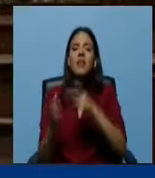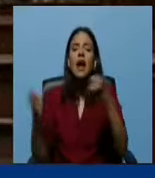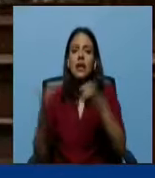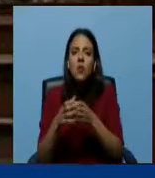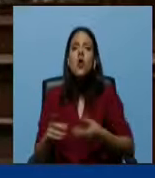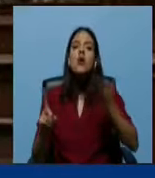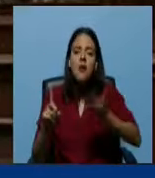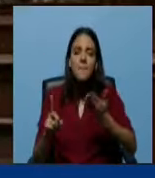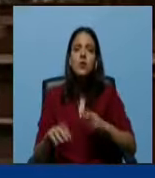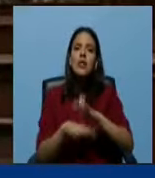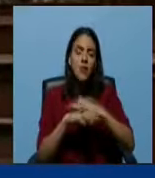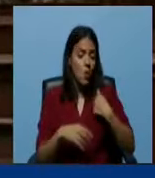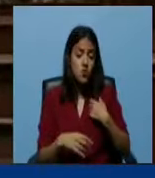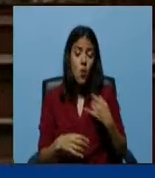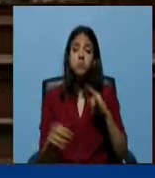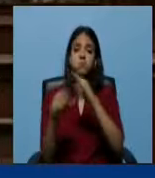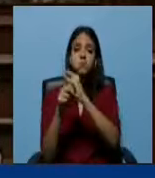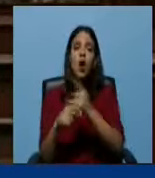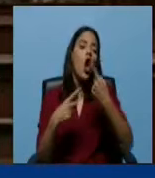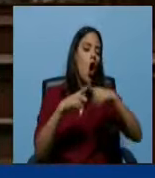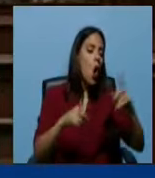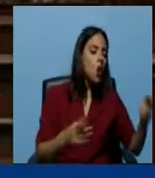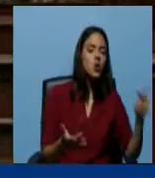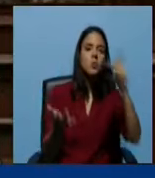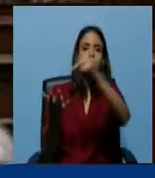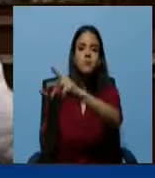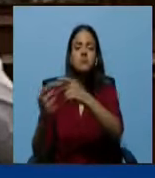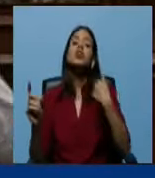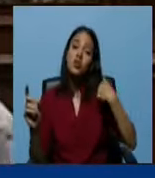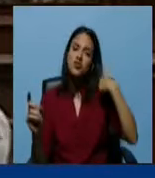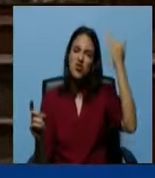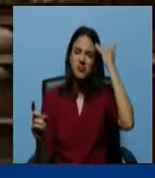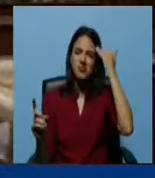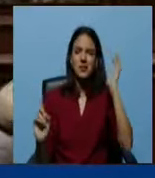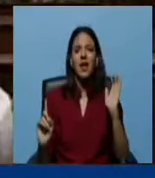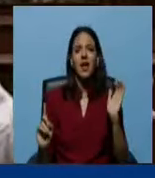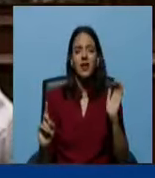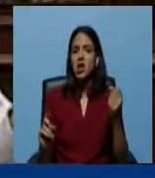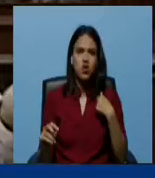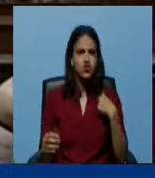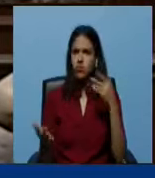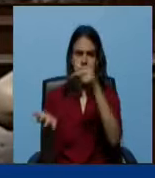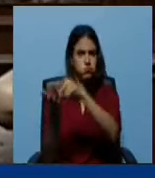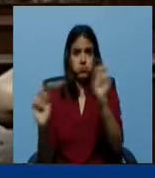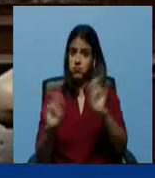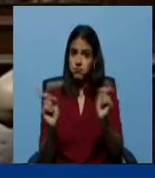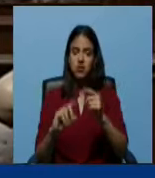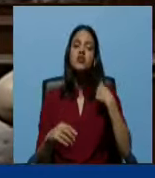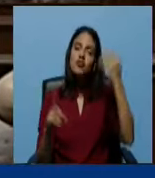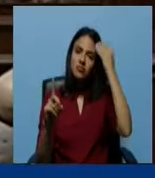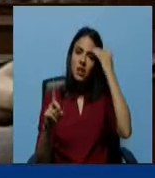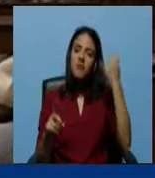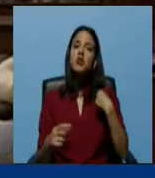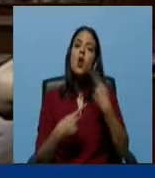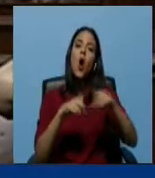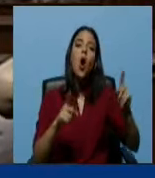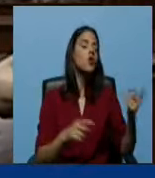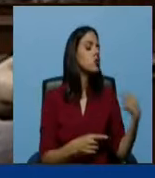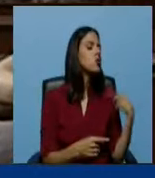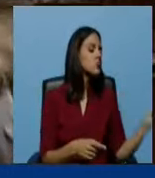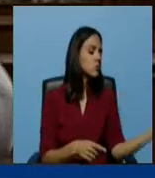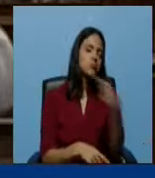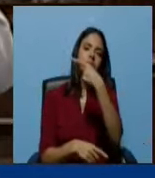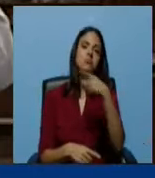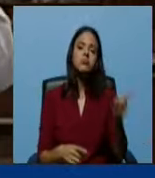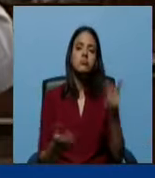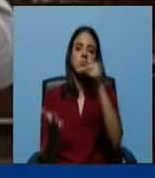ve tú. Y él fue. Yo sabía. Lo mandé, pues yo no iba a ir para esa reunión. Porque uno tampoco